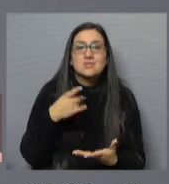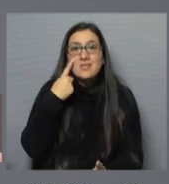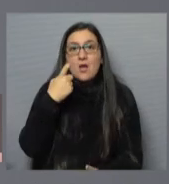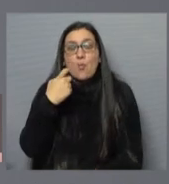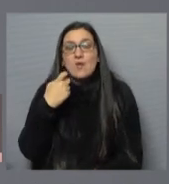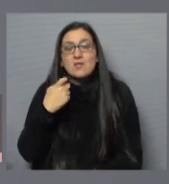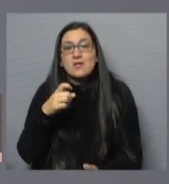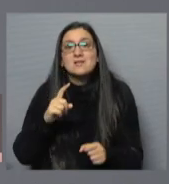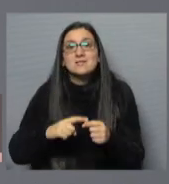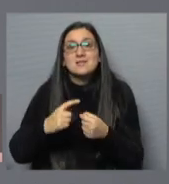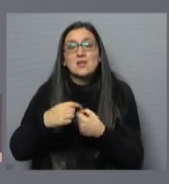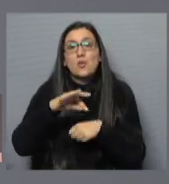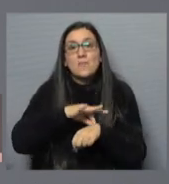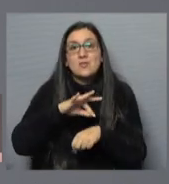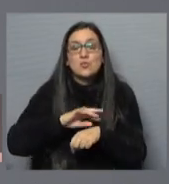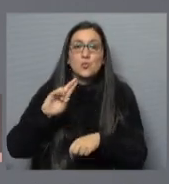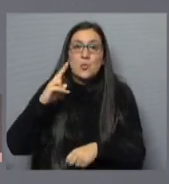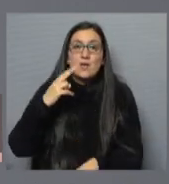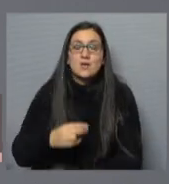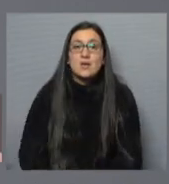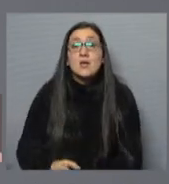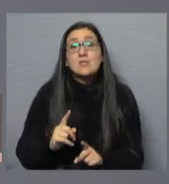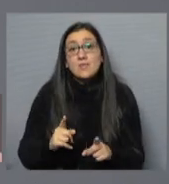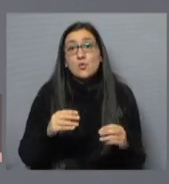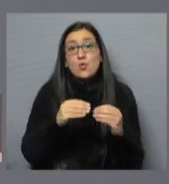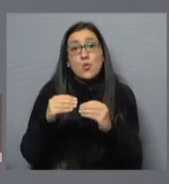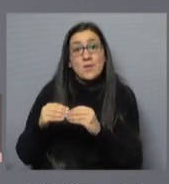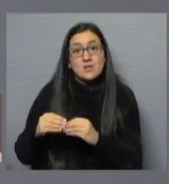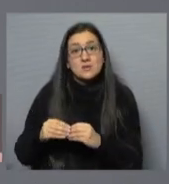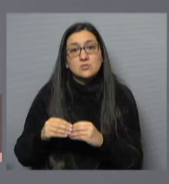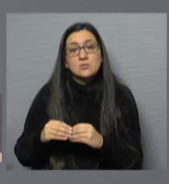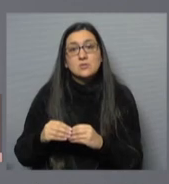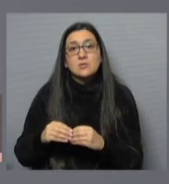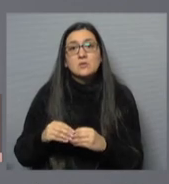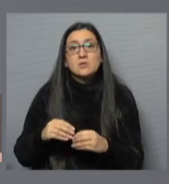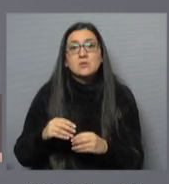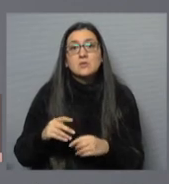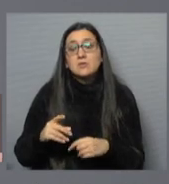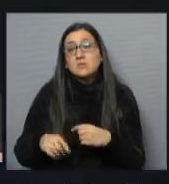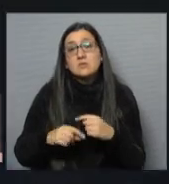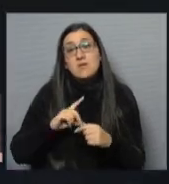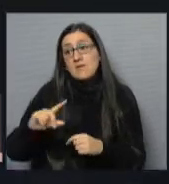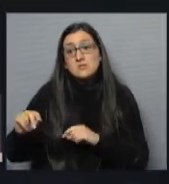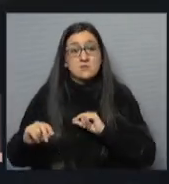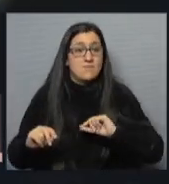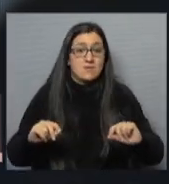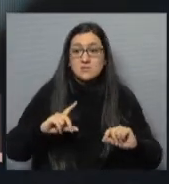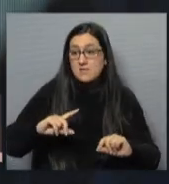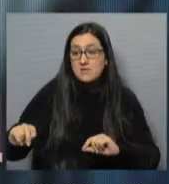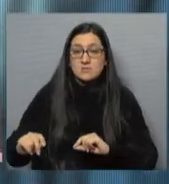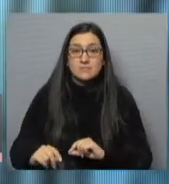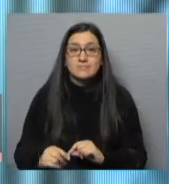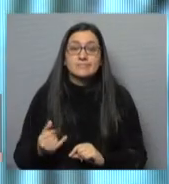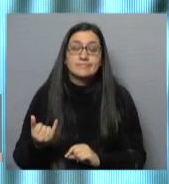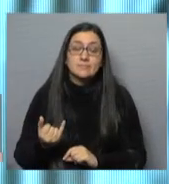detectando desde el sindicato médico como con los colegas que siguen saliendo de ahí? Sí, y desde la sociedad